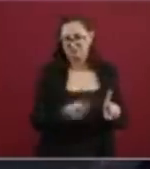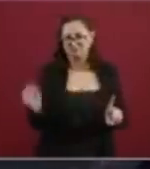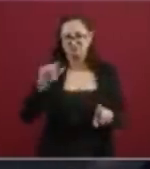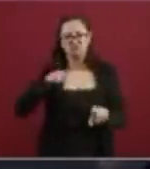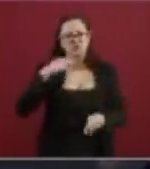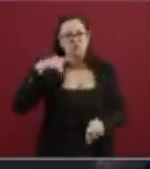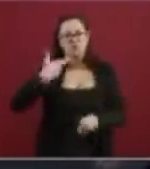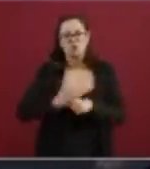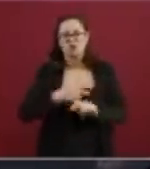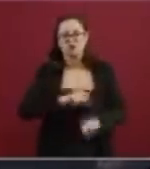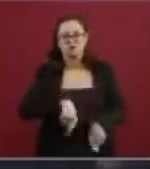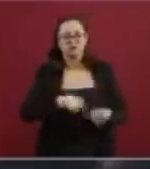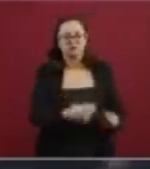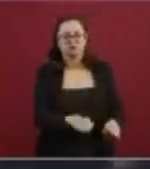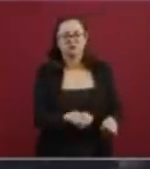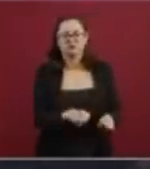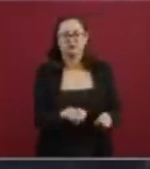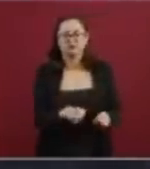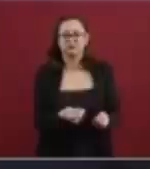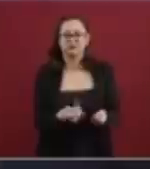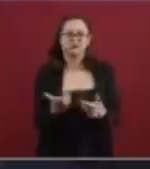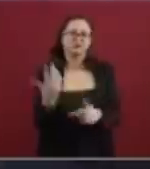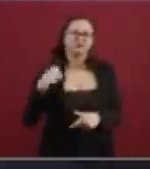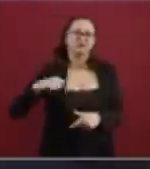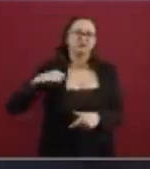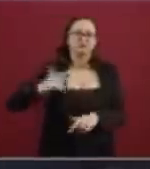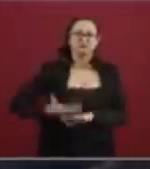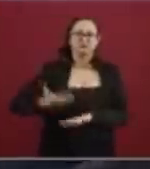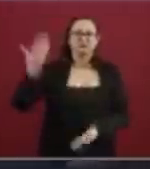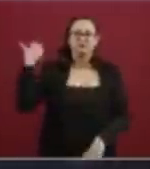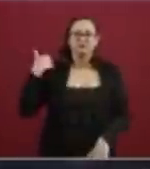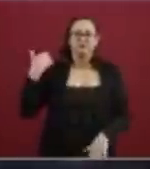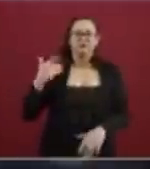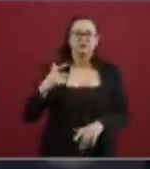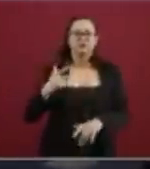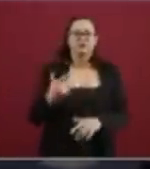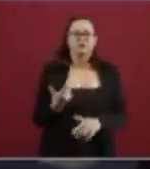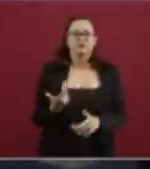de los trabajos de